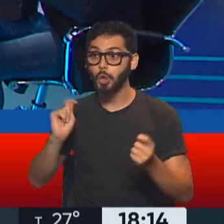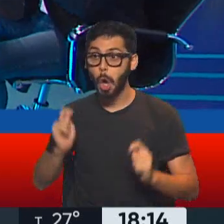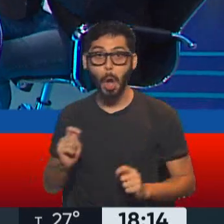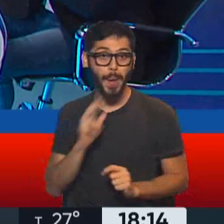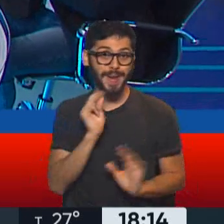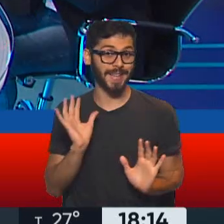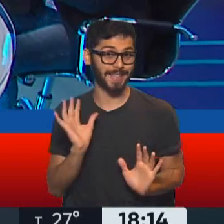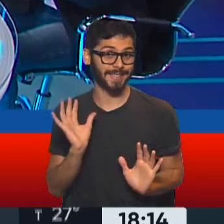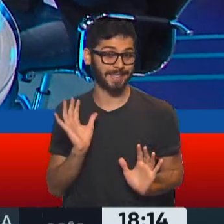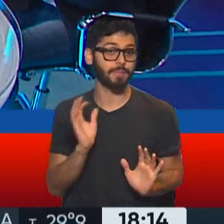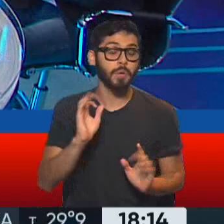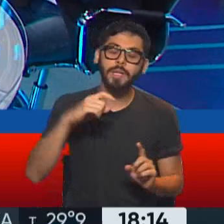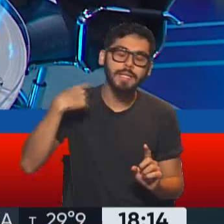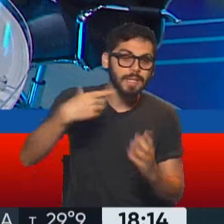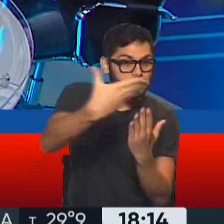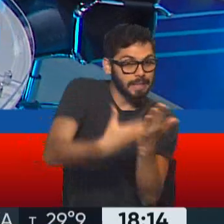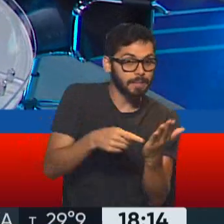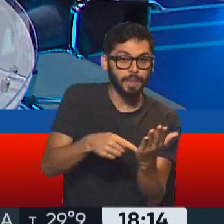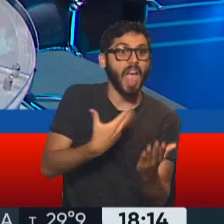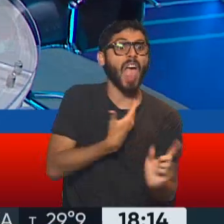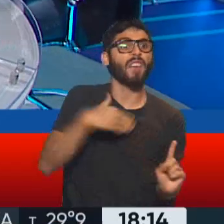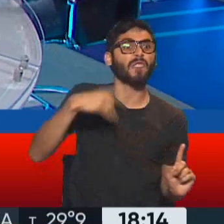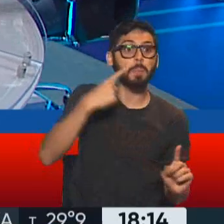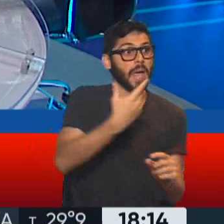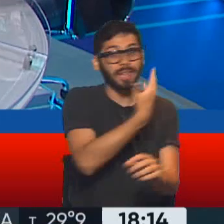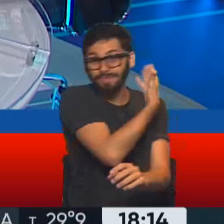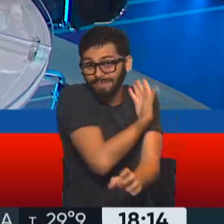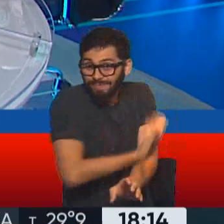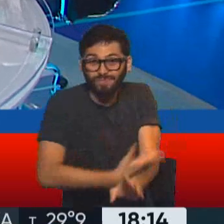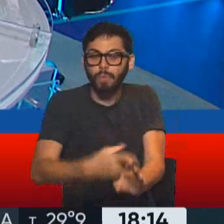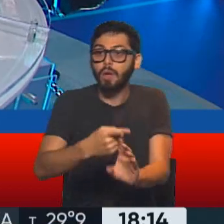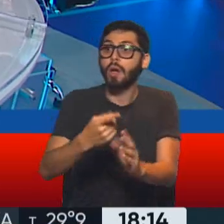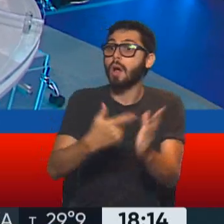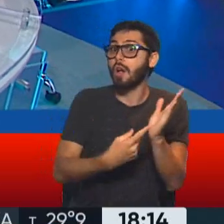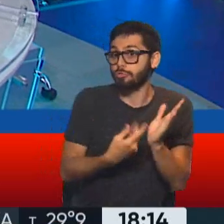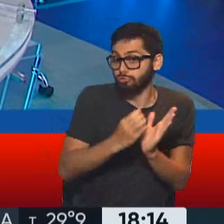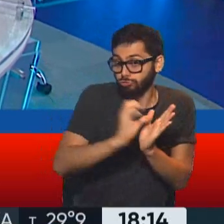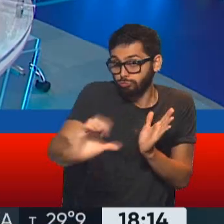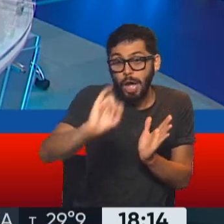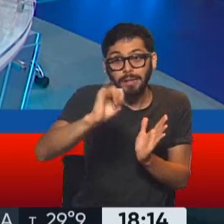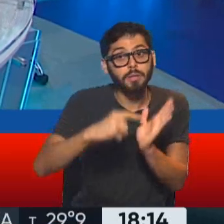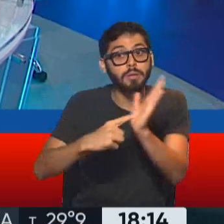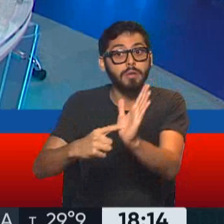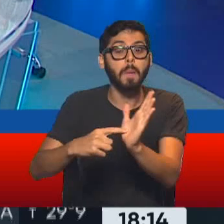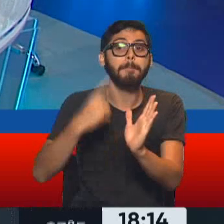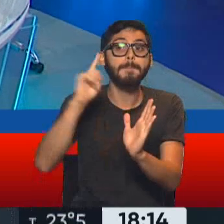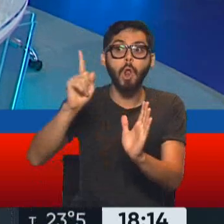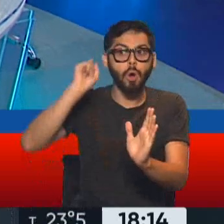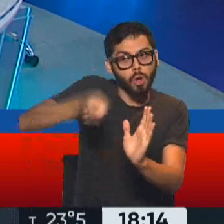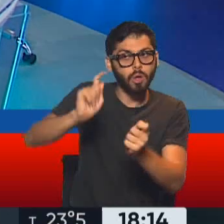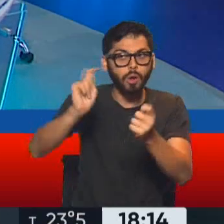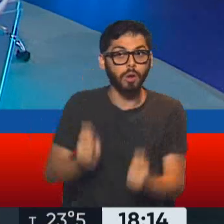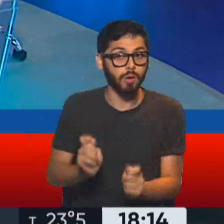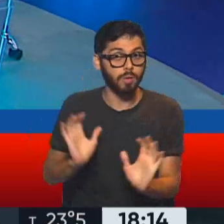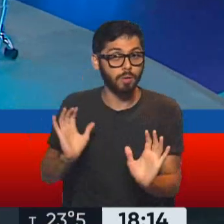y cada uno de los acuerdos, facilidades extendidas que firmó el FMI, le impone a los países que pasan a un tipo